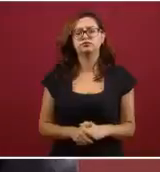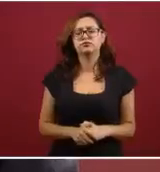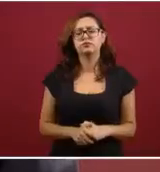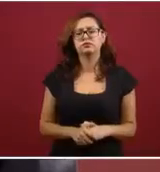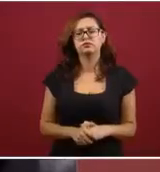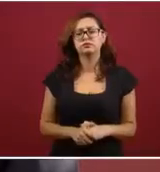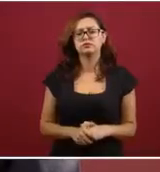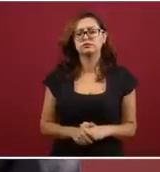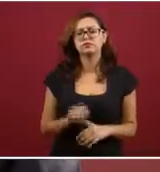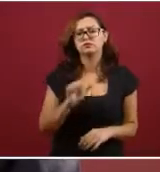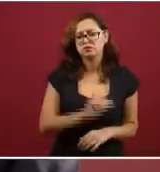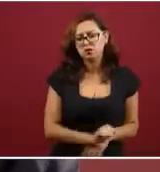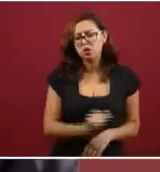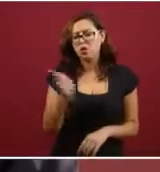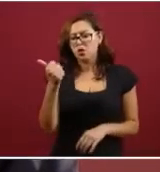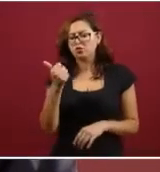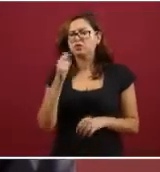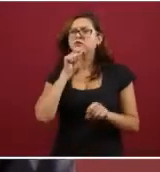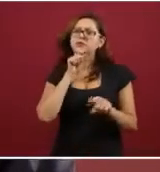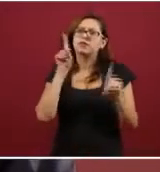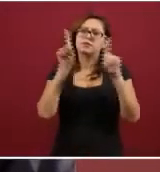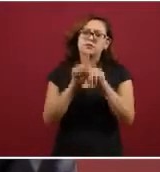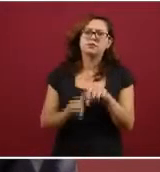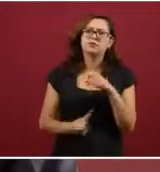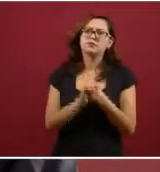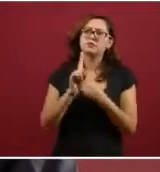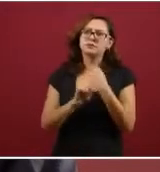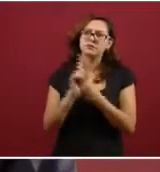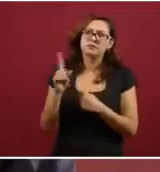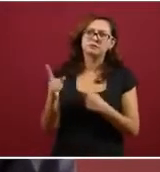también se tuvieron con el SAT,